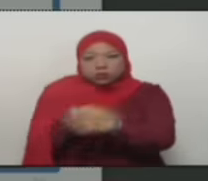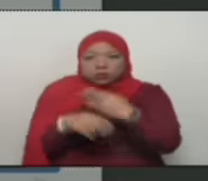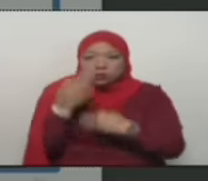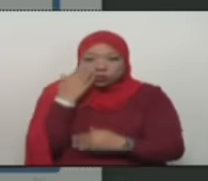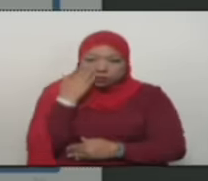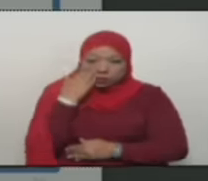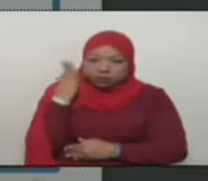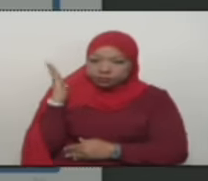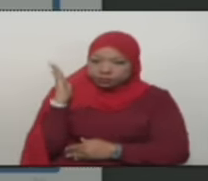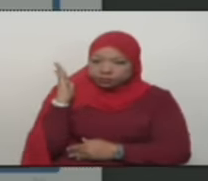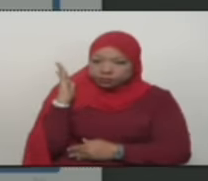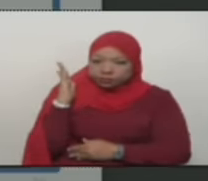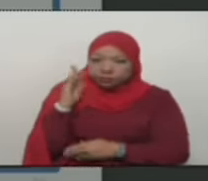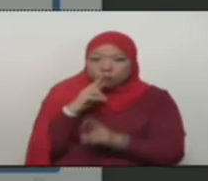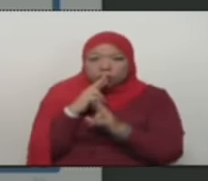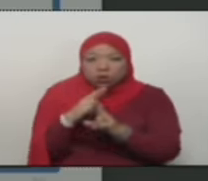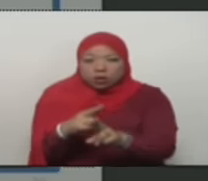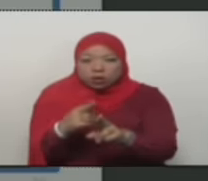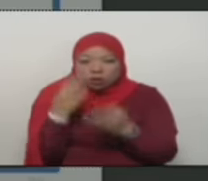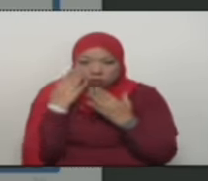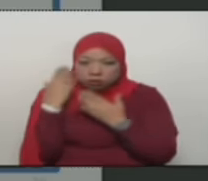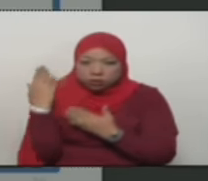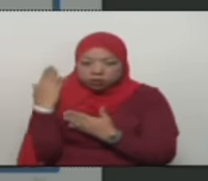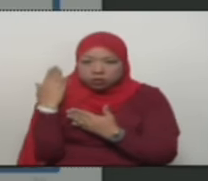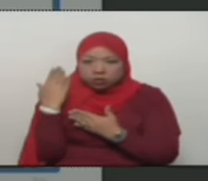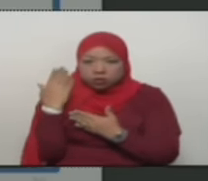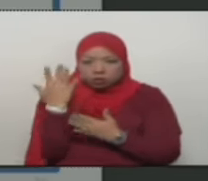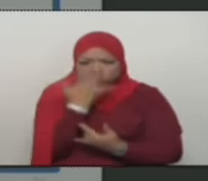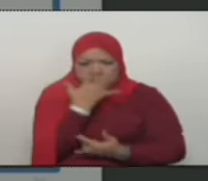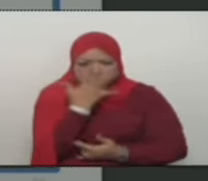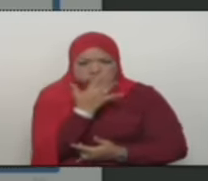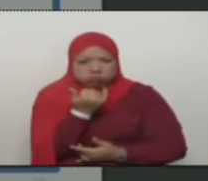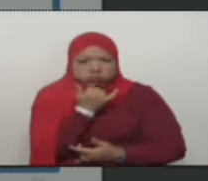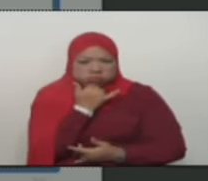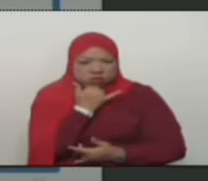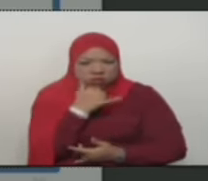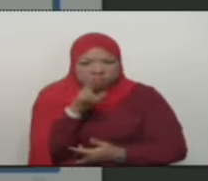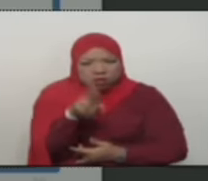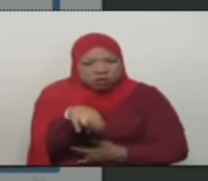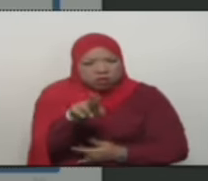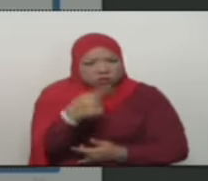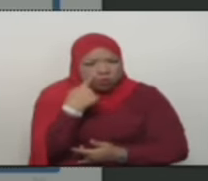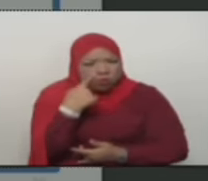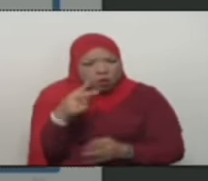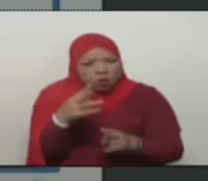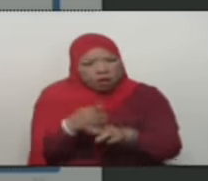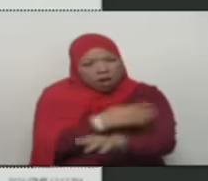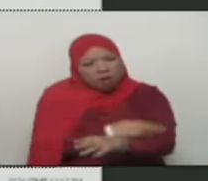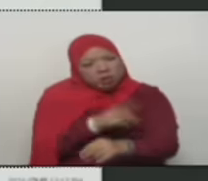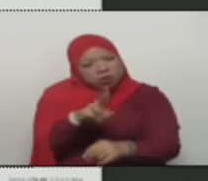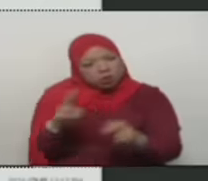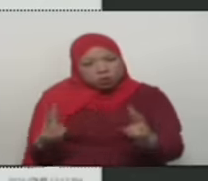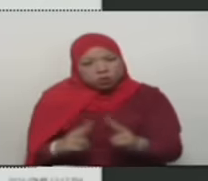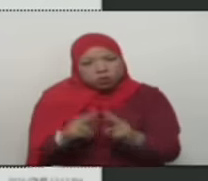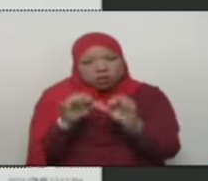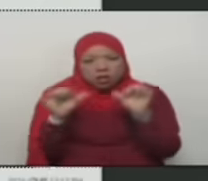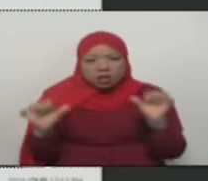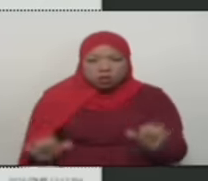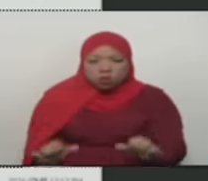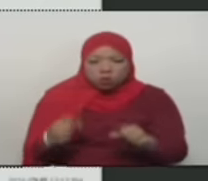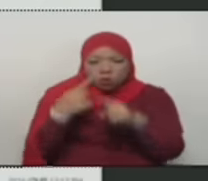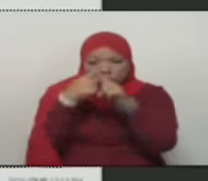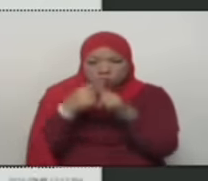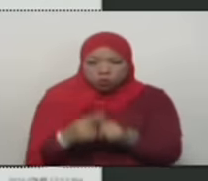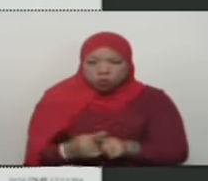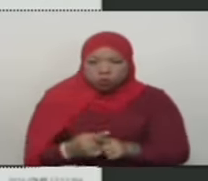mire, aquí tenemos los resultados. Esa página extrañísima, que yo en mi vida la había visto antes, dice Nosotros tenemos un sistema de tabulación paralela